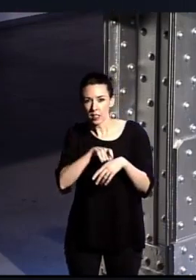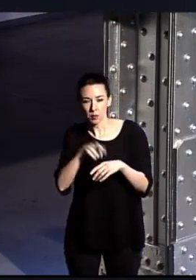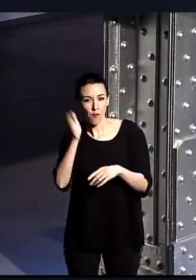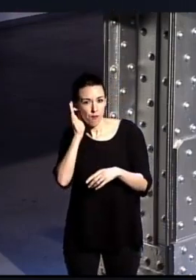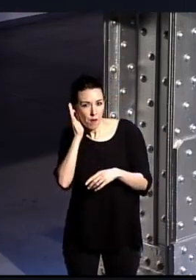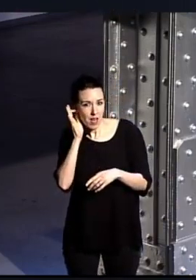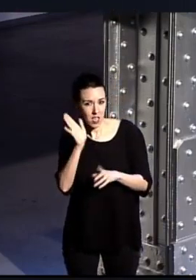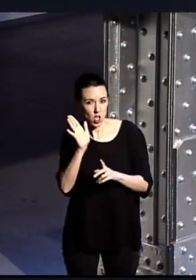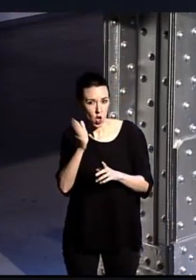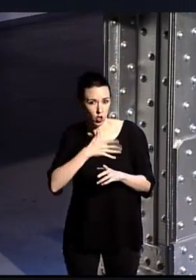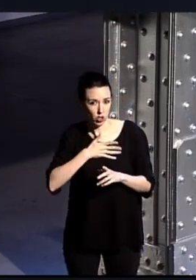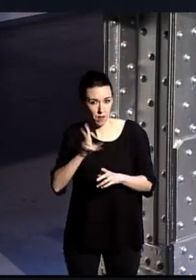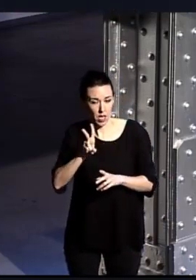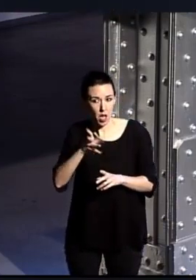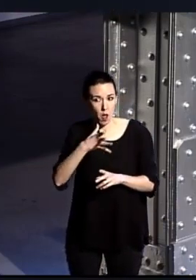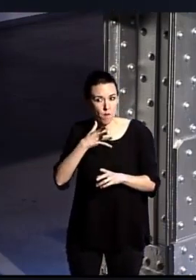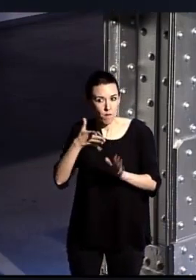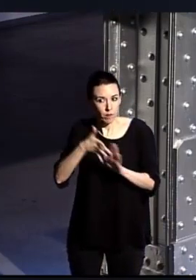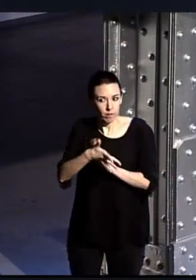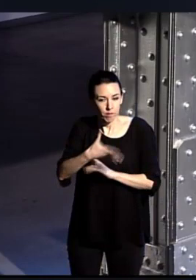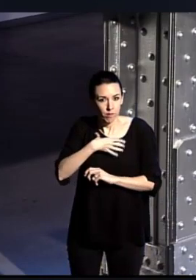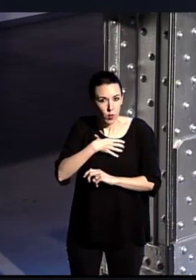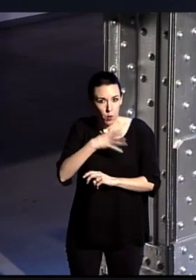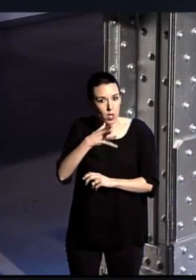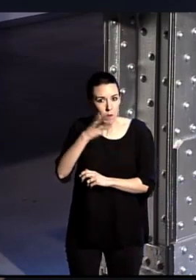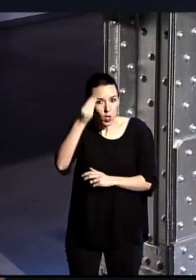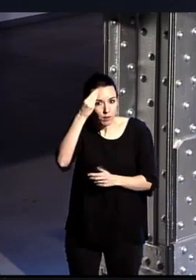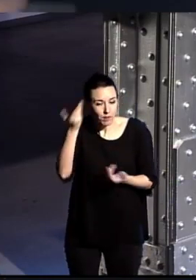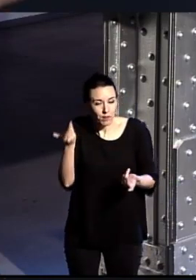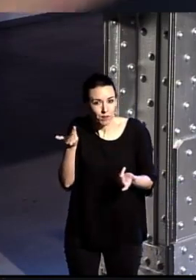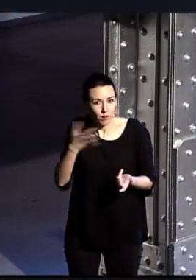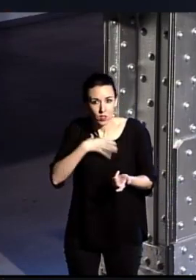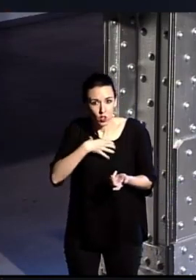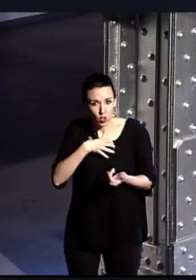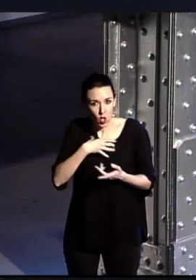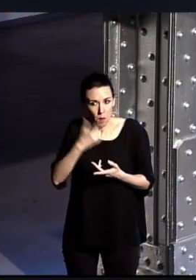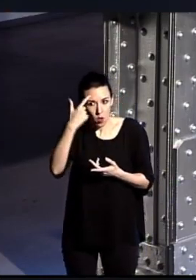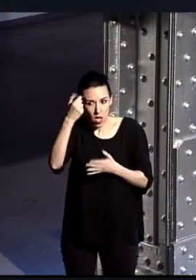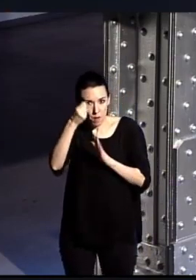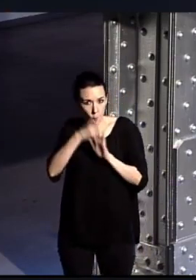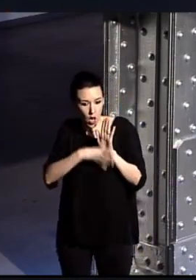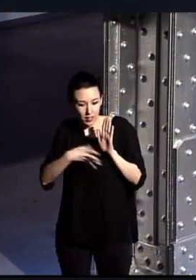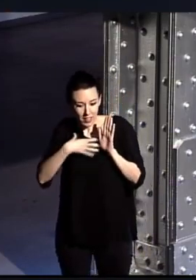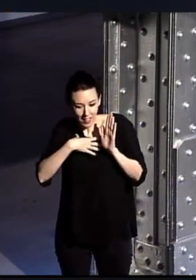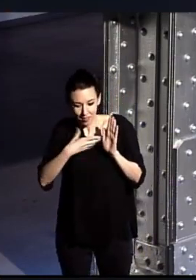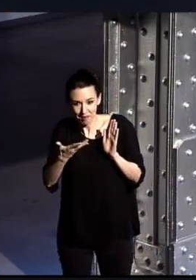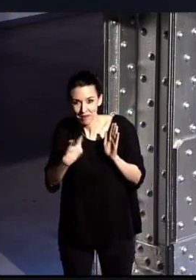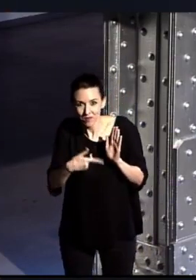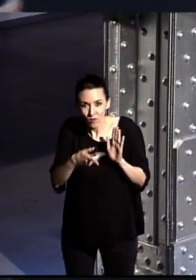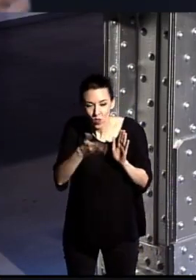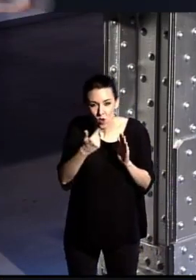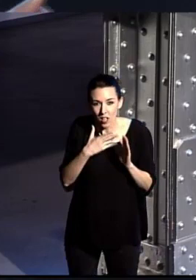femeninos de Verne que simplemente no podía describir porque consideraba que no podían cambiar en sus listas, que no